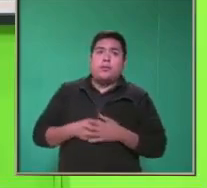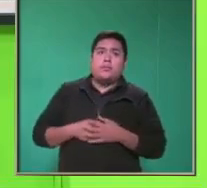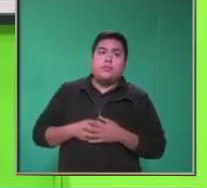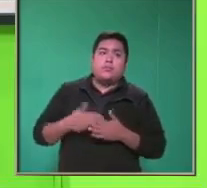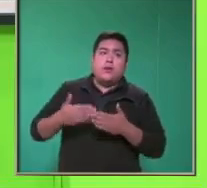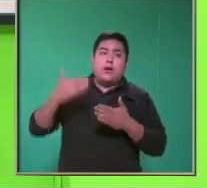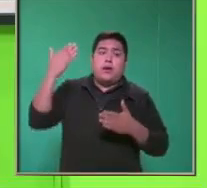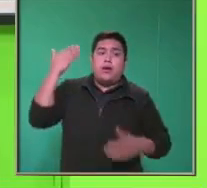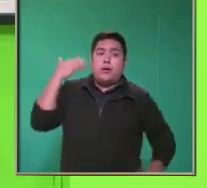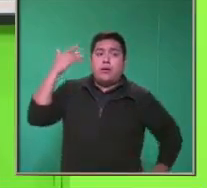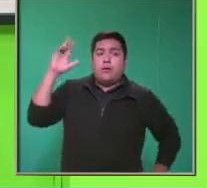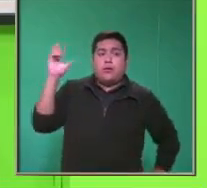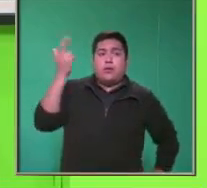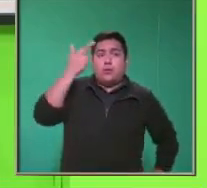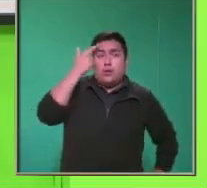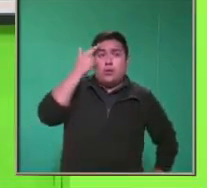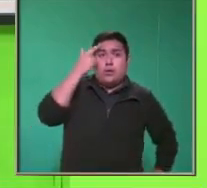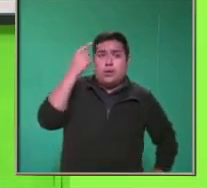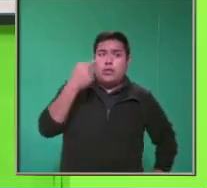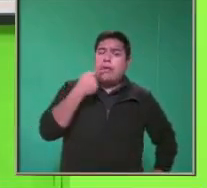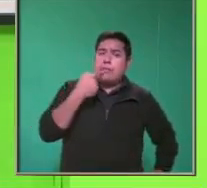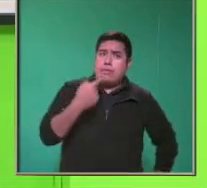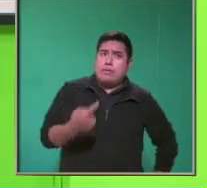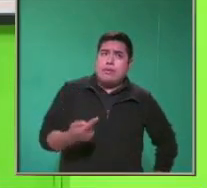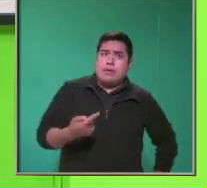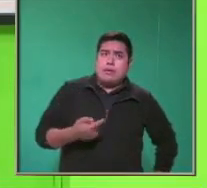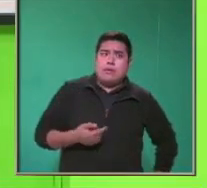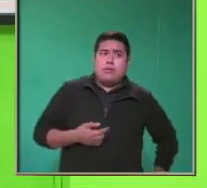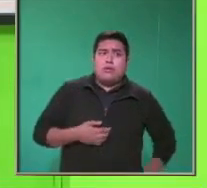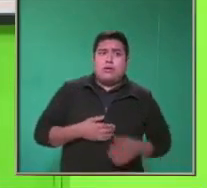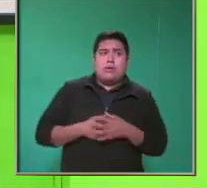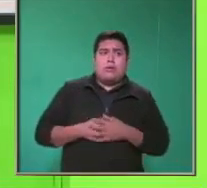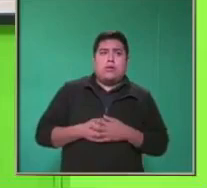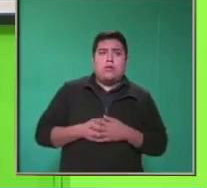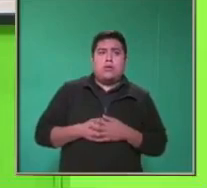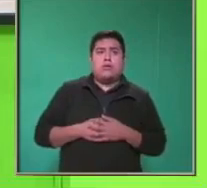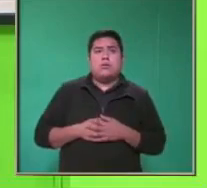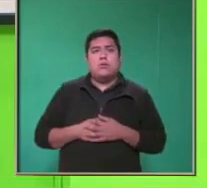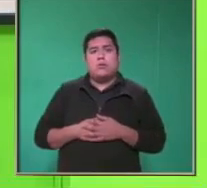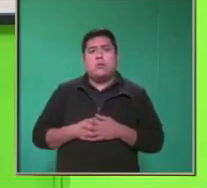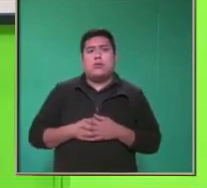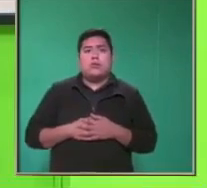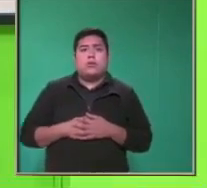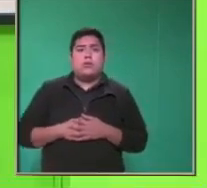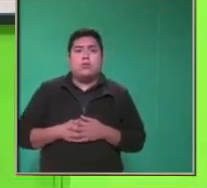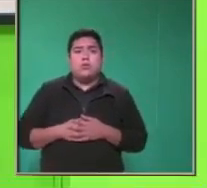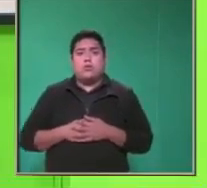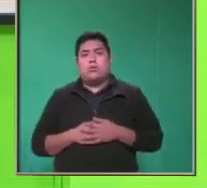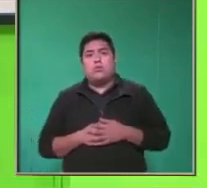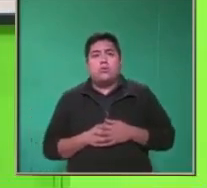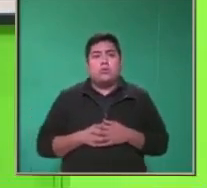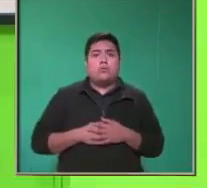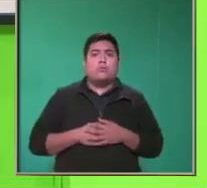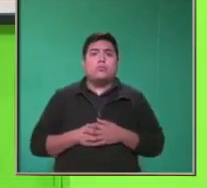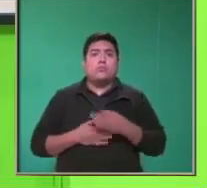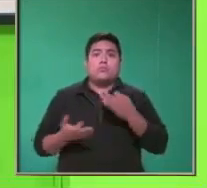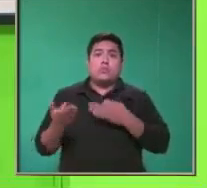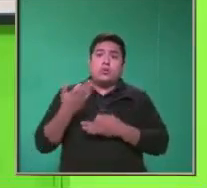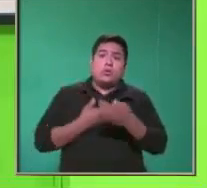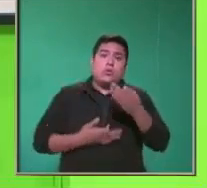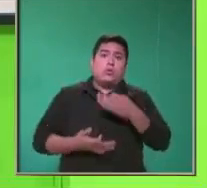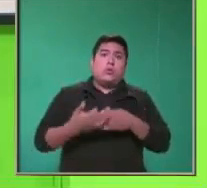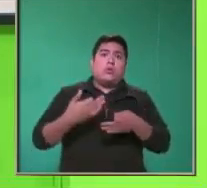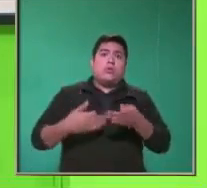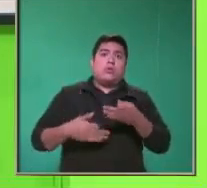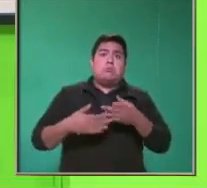tiempo hicimos ese comentario y te decíamos, nos decíamos a todos aquí también en el canal, no se puede proteger lo que